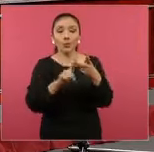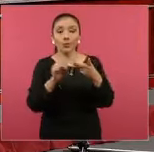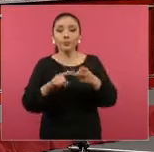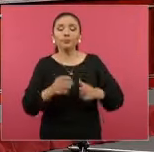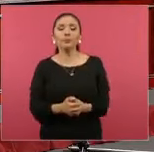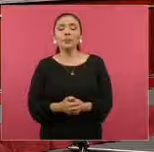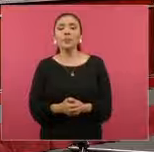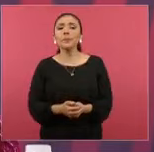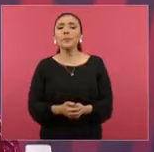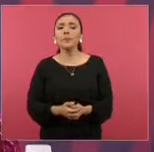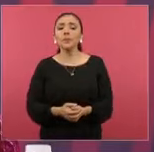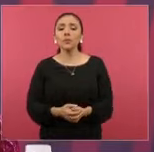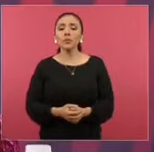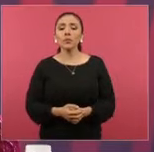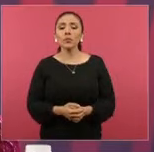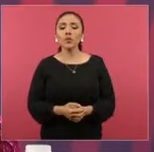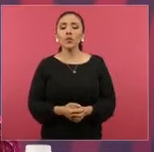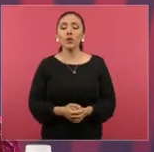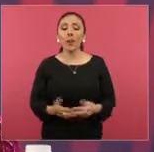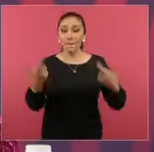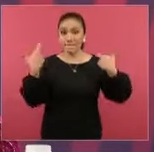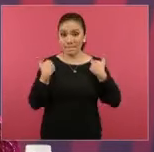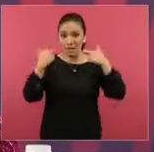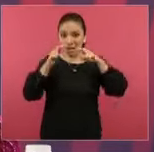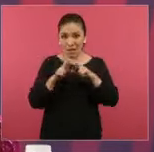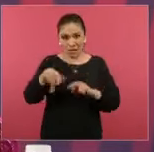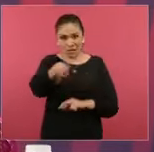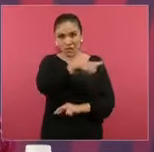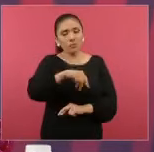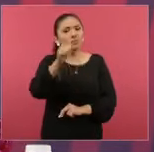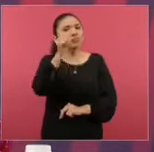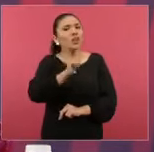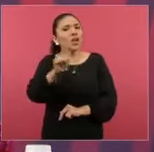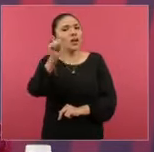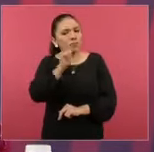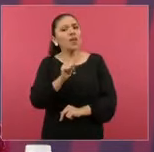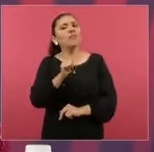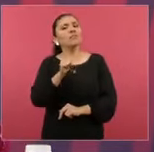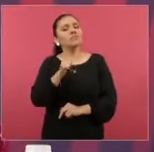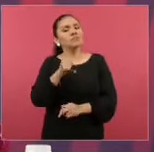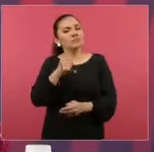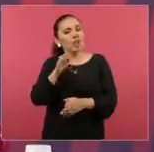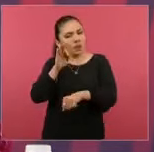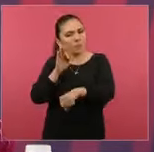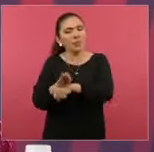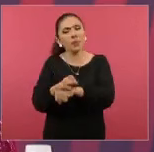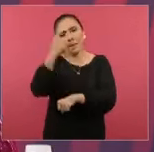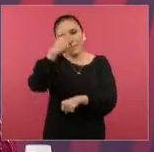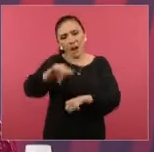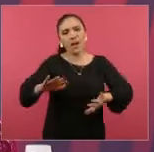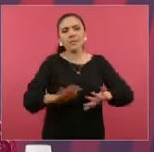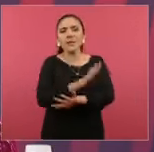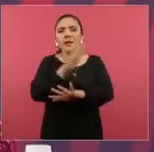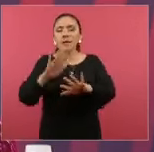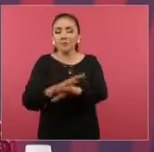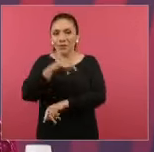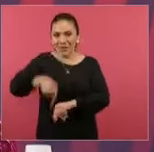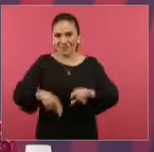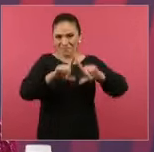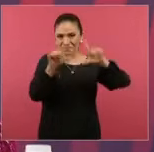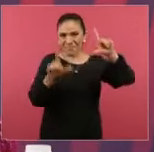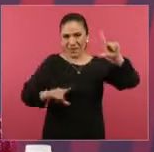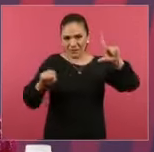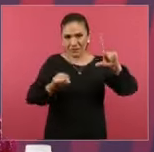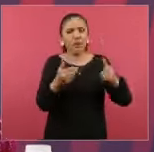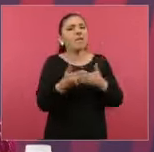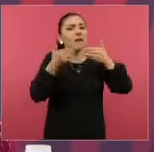los maestros están siempre al frente de las transformaciones en el país y por lo tanto ahora